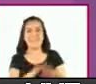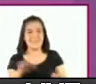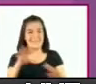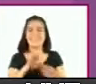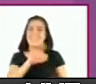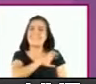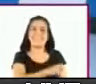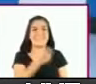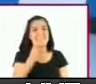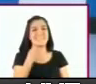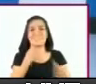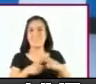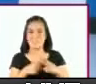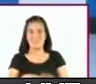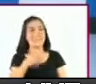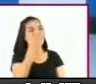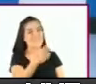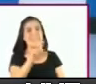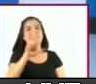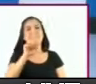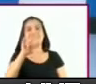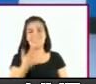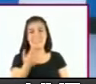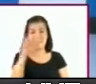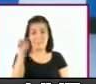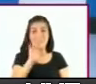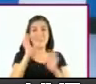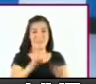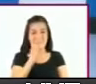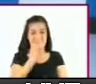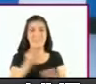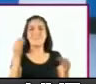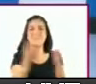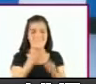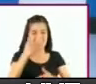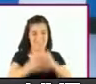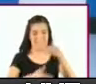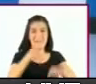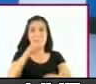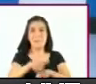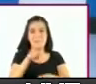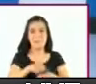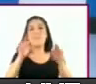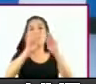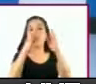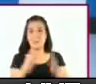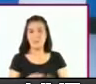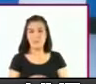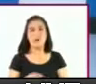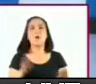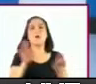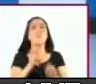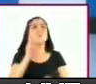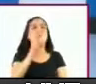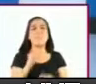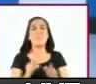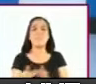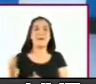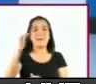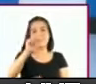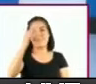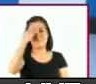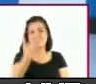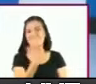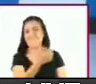de las matemáticas, maestra. Así es, Leslie. Al trabajar con sucesiones numéricas y figurativas, potenciamos